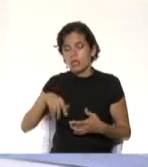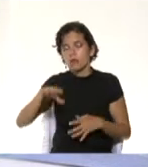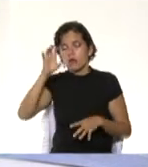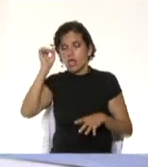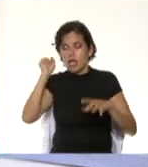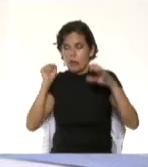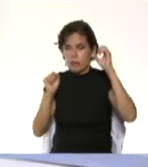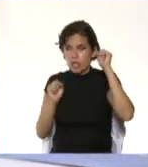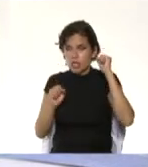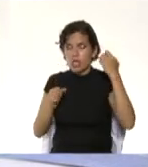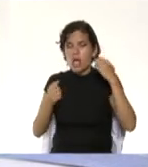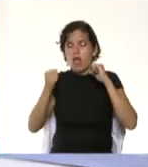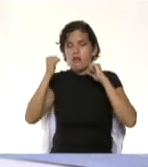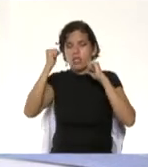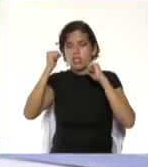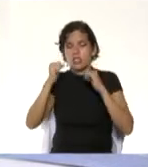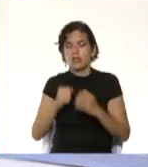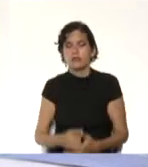aprender a vencer.